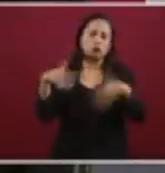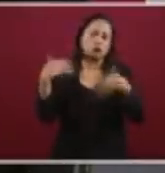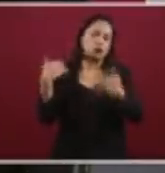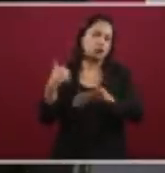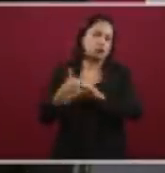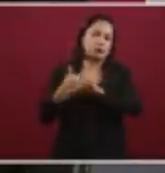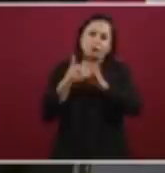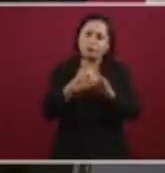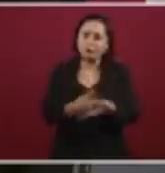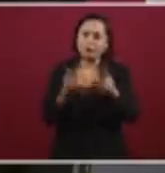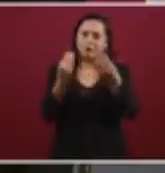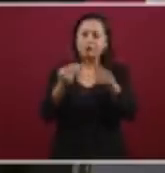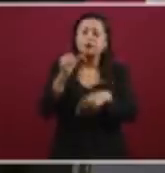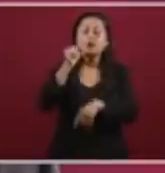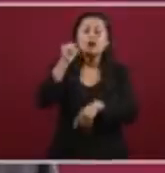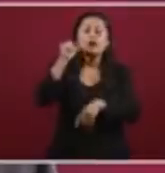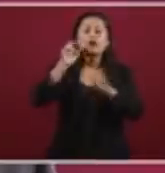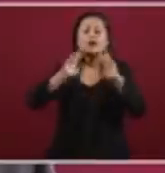banqueros